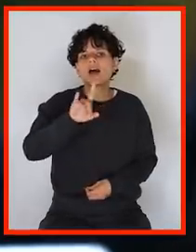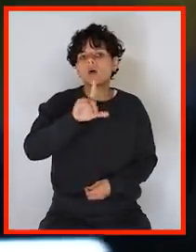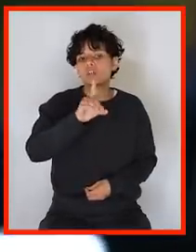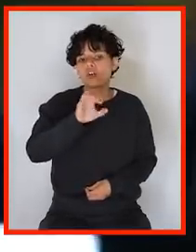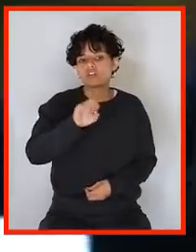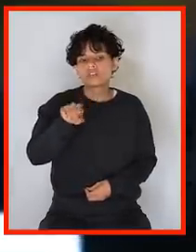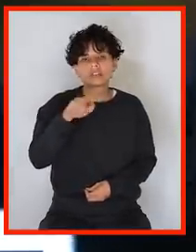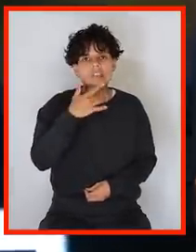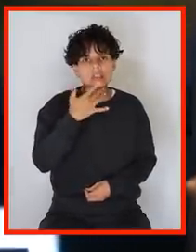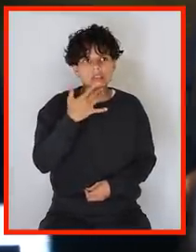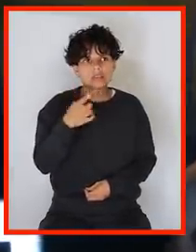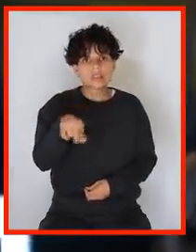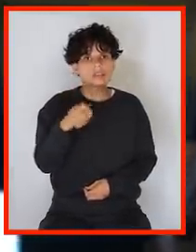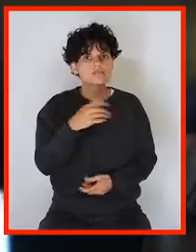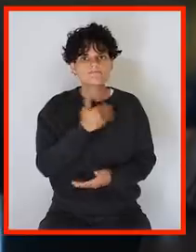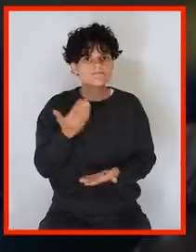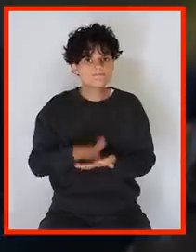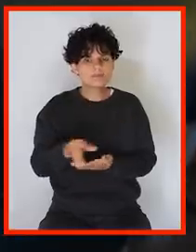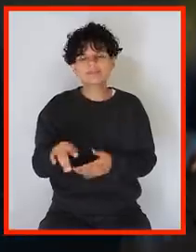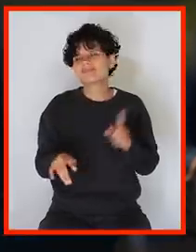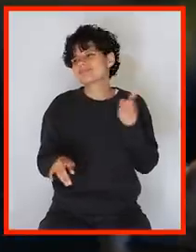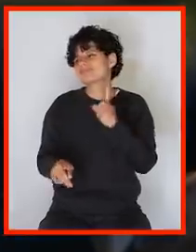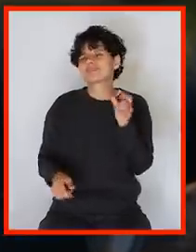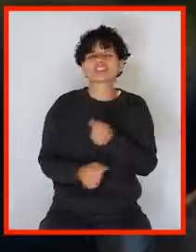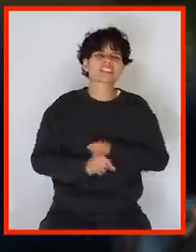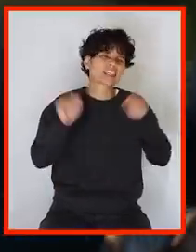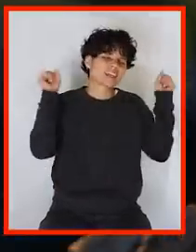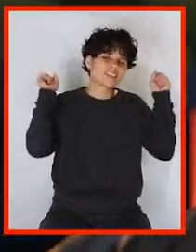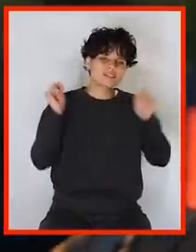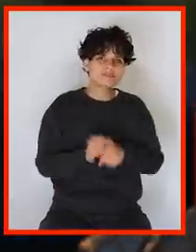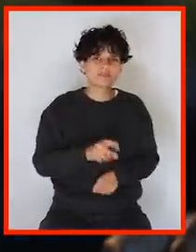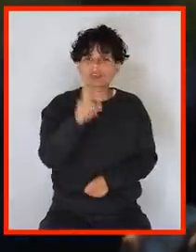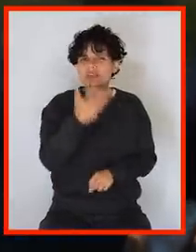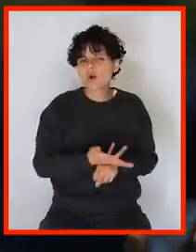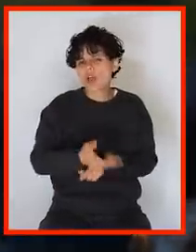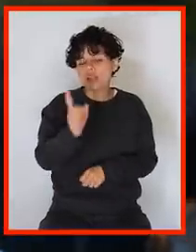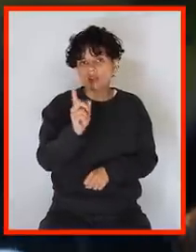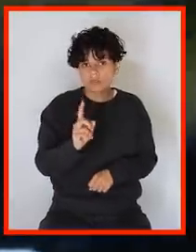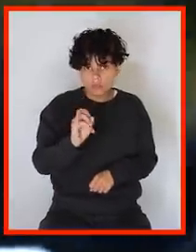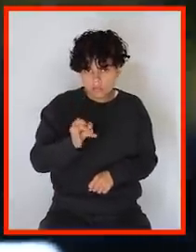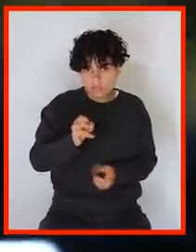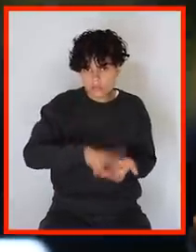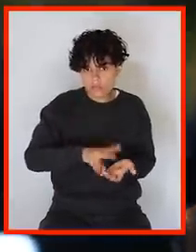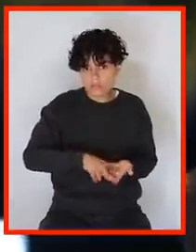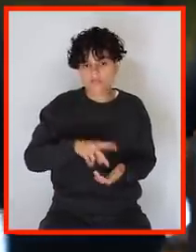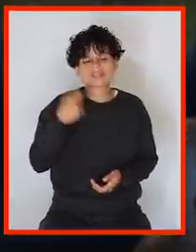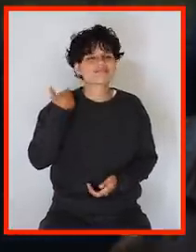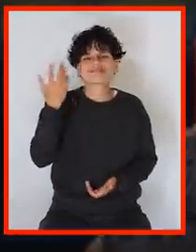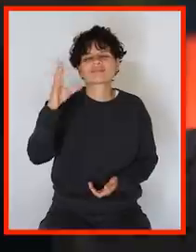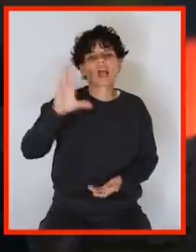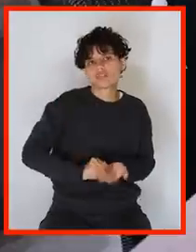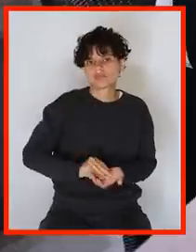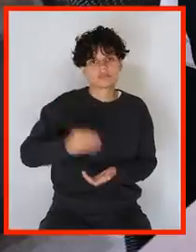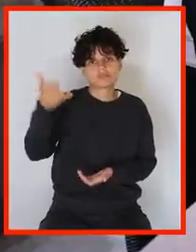gitano, dicen que falleció y la weón. No, estáis loco, estáis guayando, le dije yo. No, hermano, es en serio. Ahí